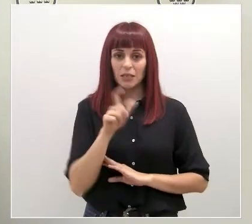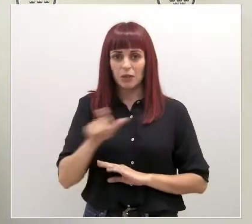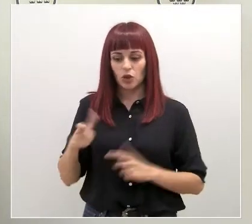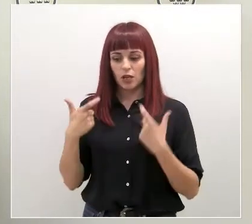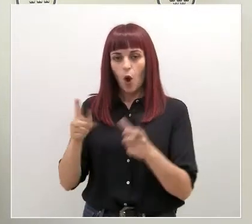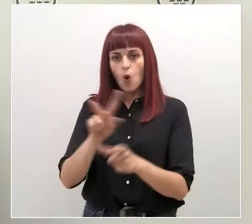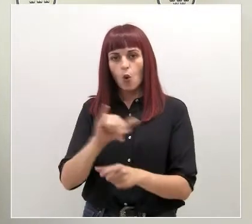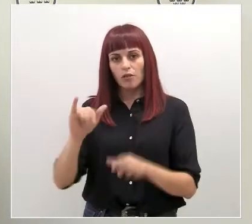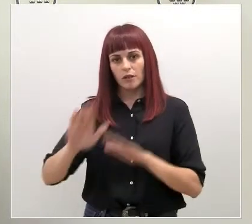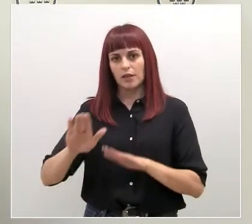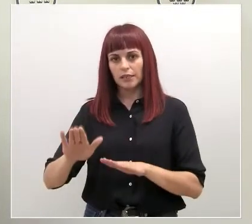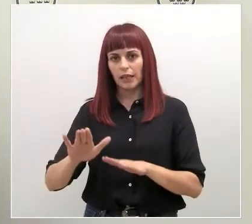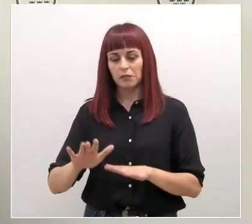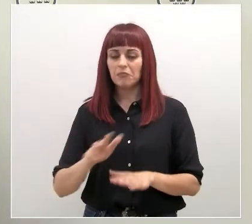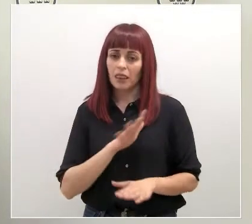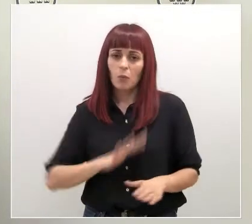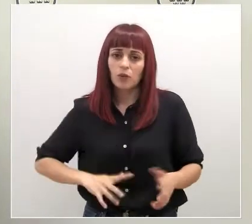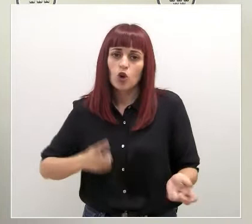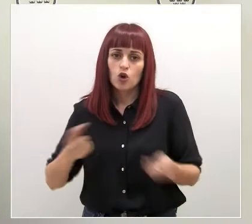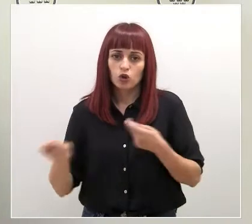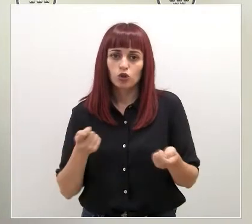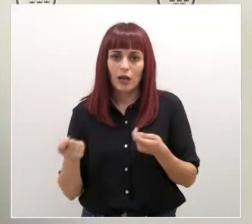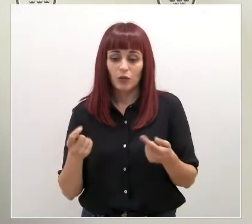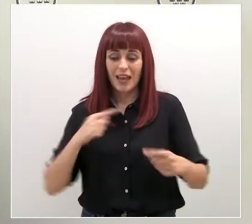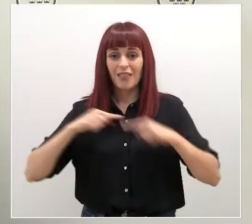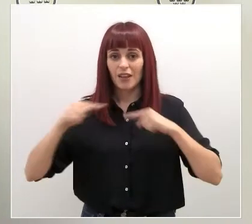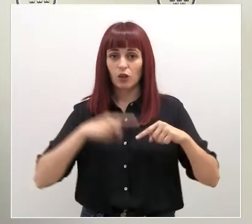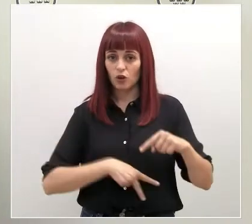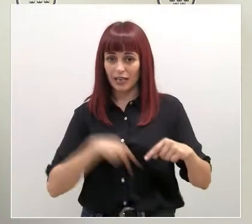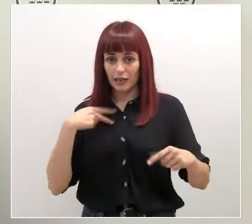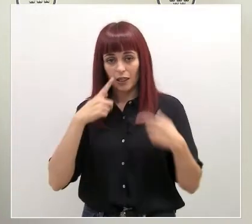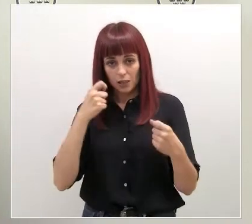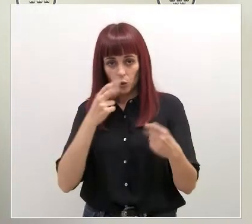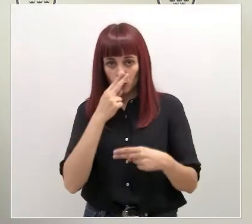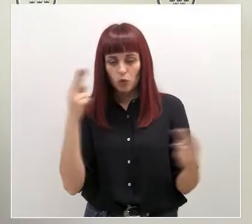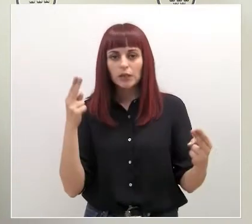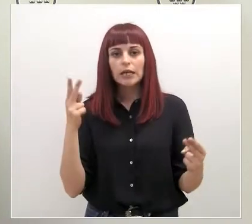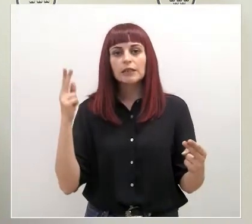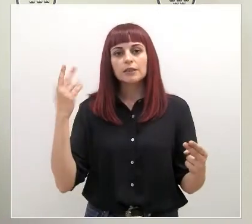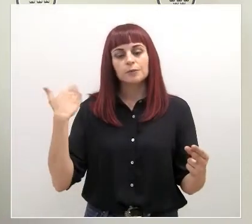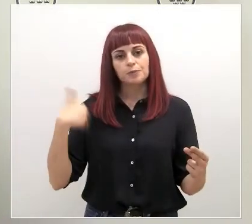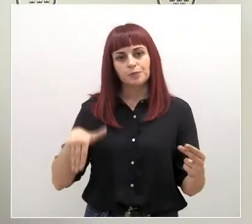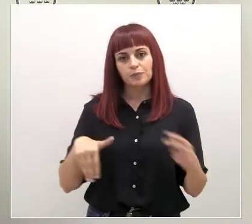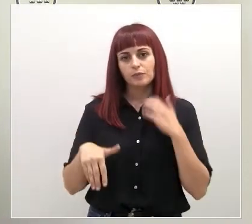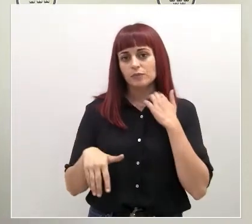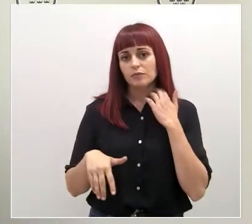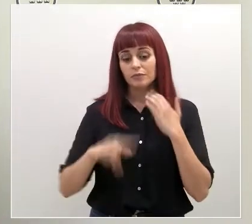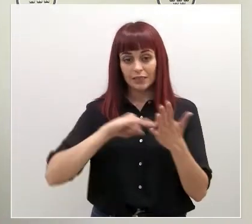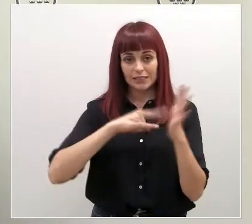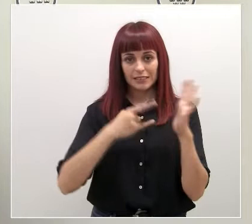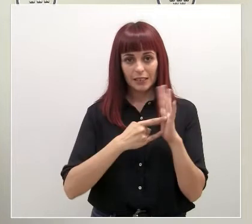UCI. En principio están controlados. La Dirección General de Salud Pública pues, ha enviado ya los sistemas